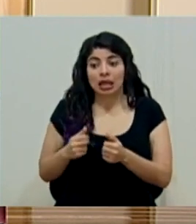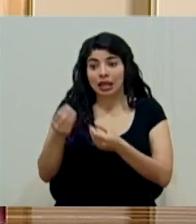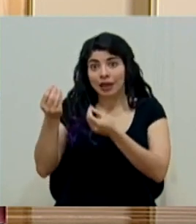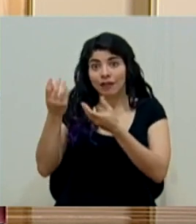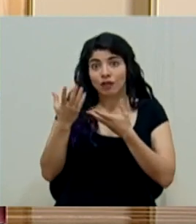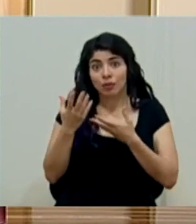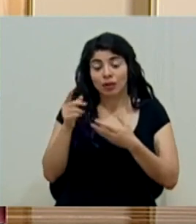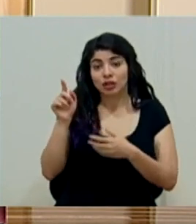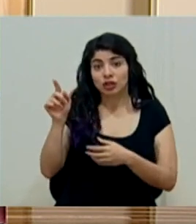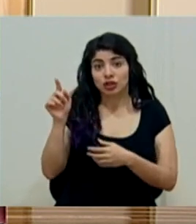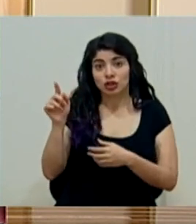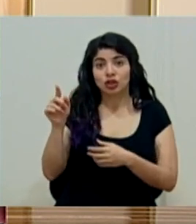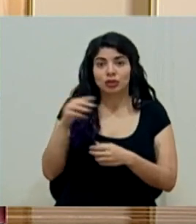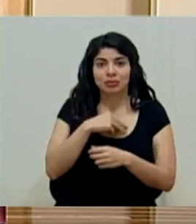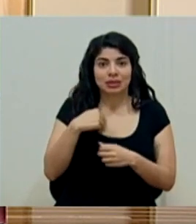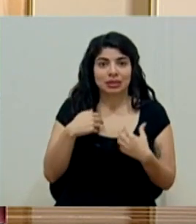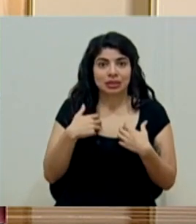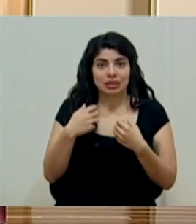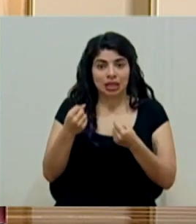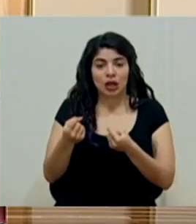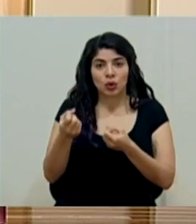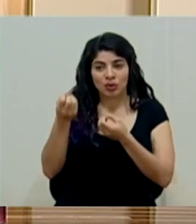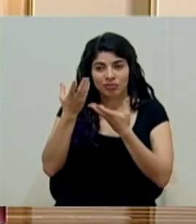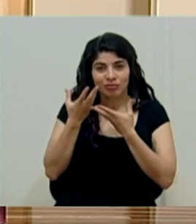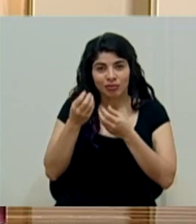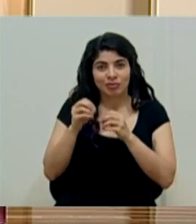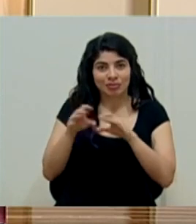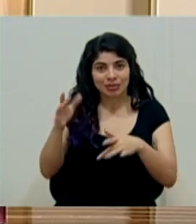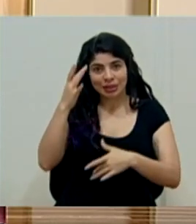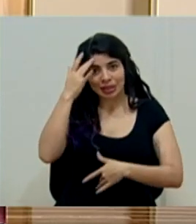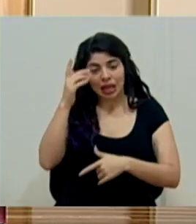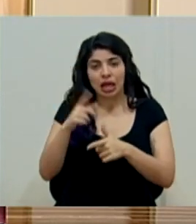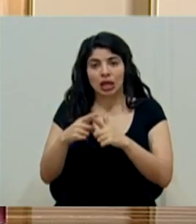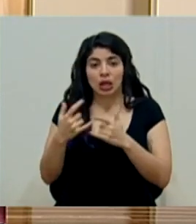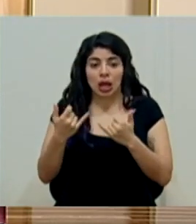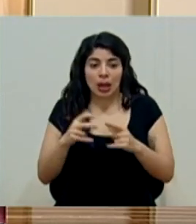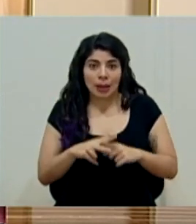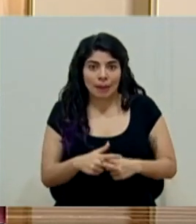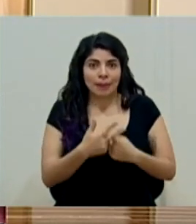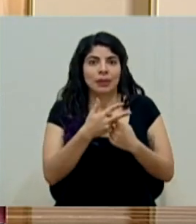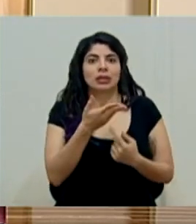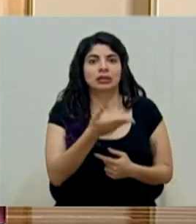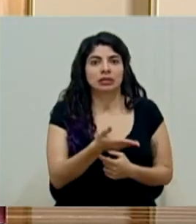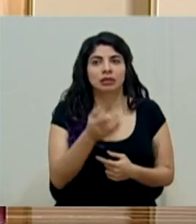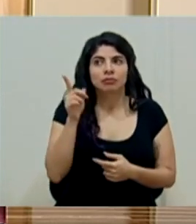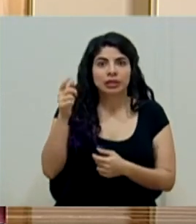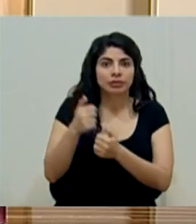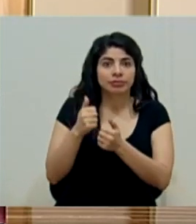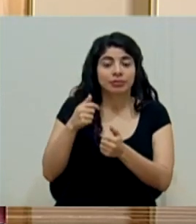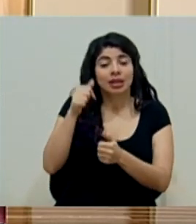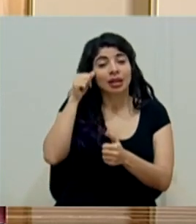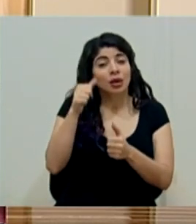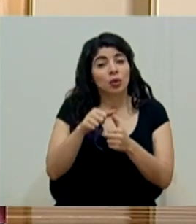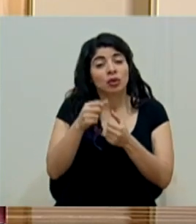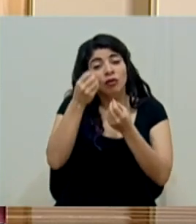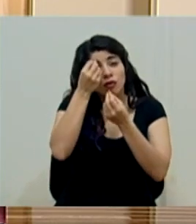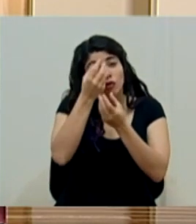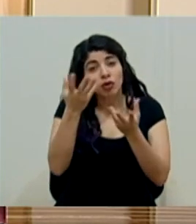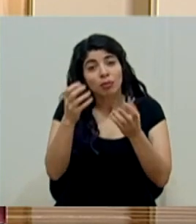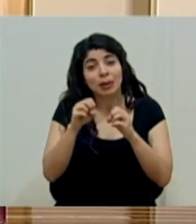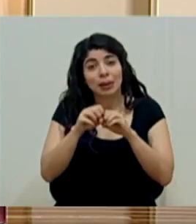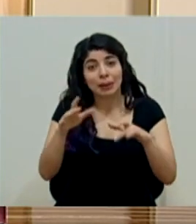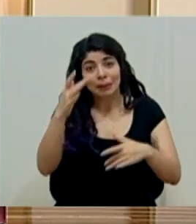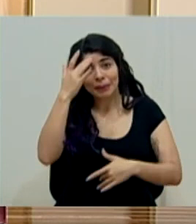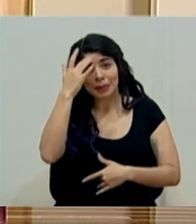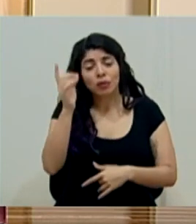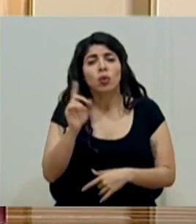del reporte epidemiológico, estamos dando inicio con esta conferencia. Les recordamos que el reporte epidemiológico